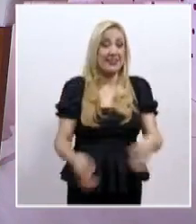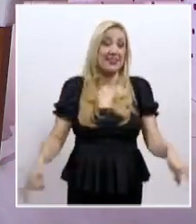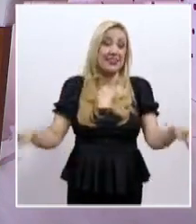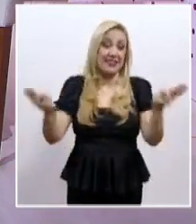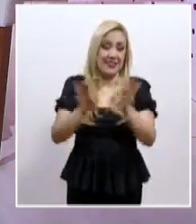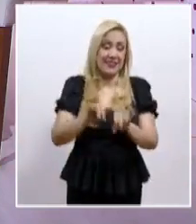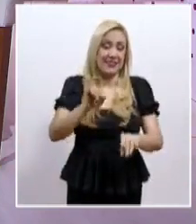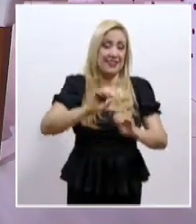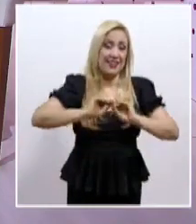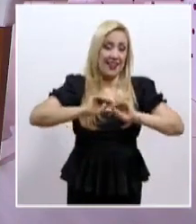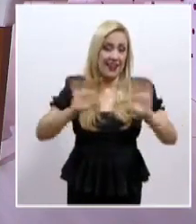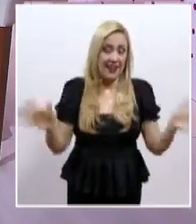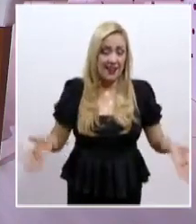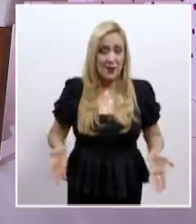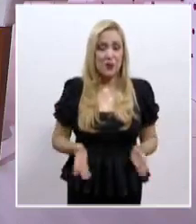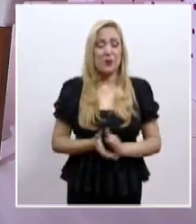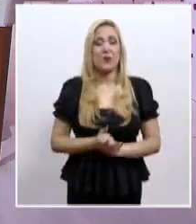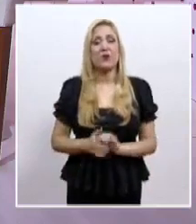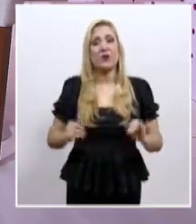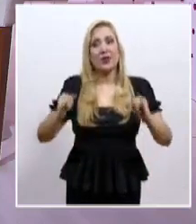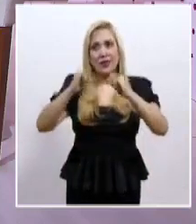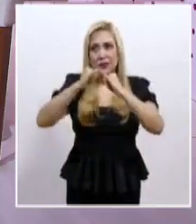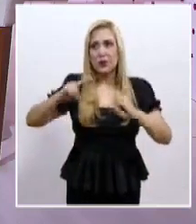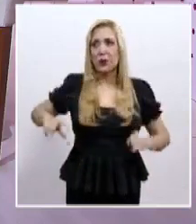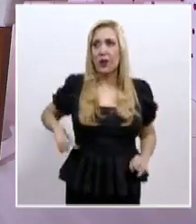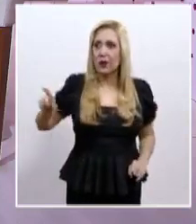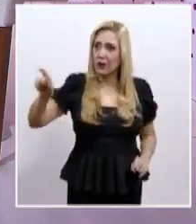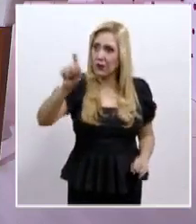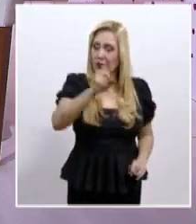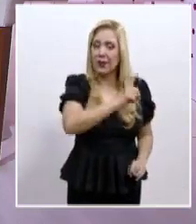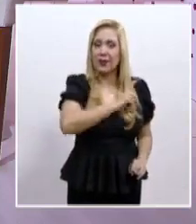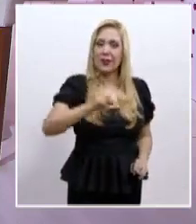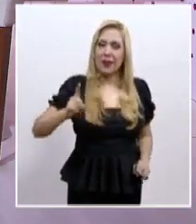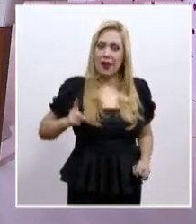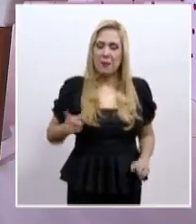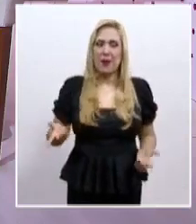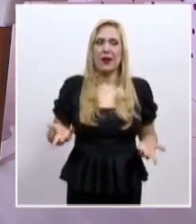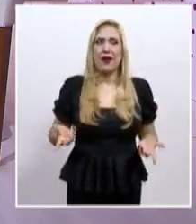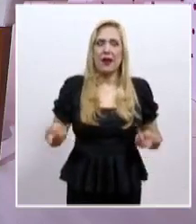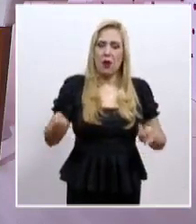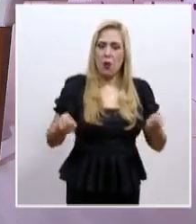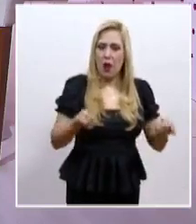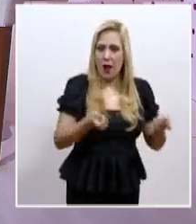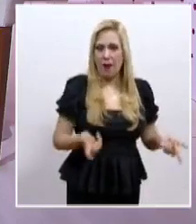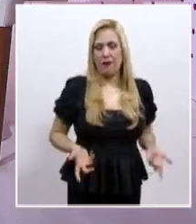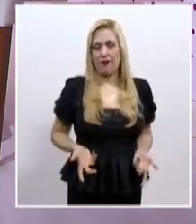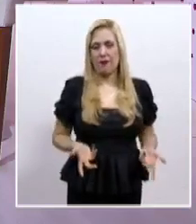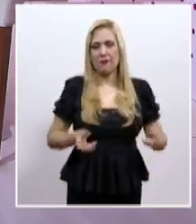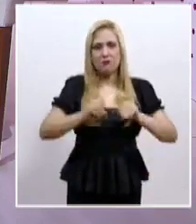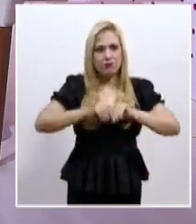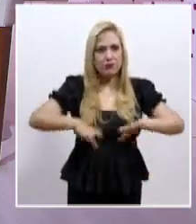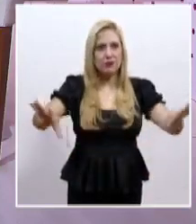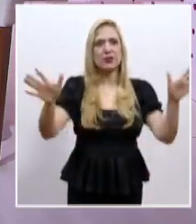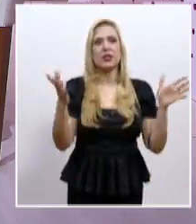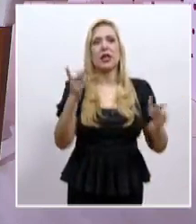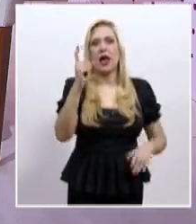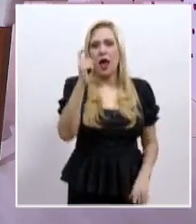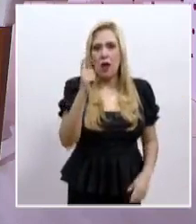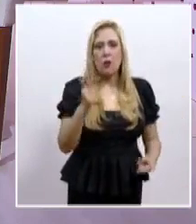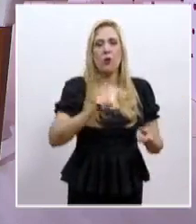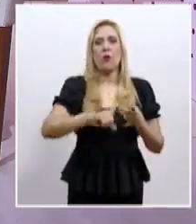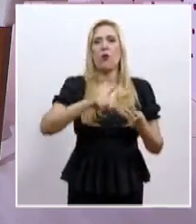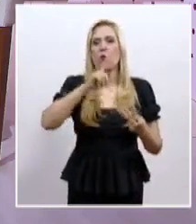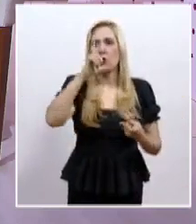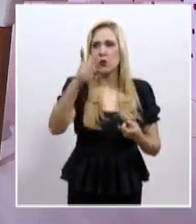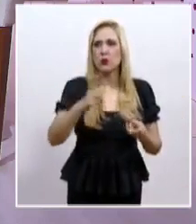que mencionabas también, Eduardo, de las capacidades institucionales del Estado, ¿no? Porque la provisión de servicios públicos se refleja en